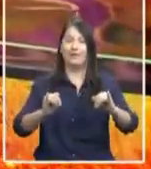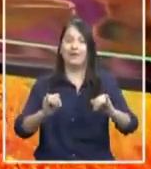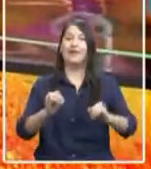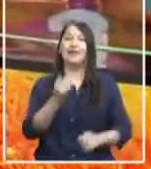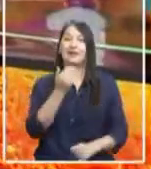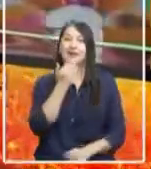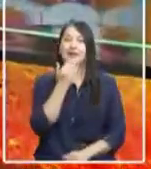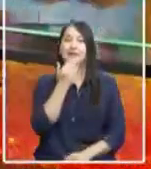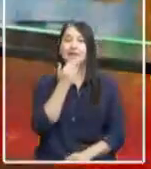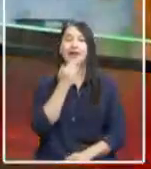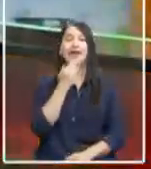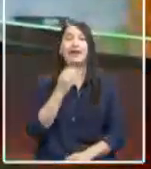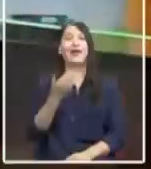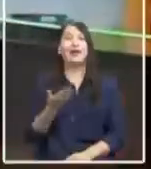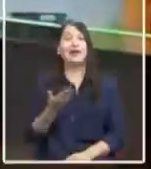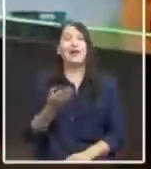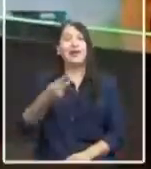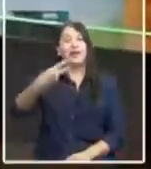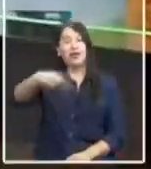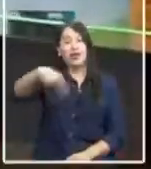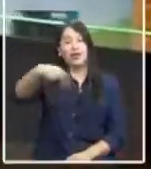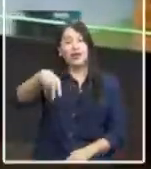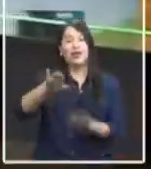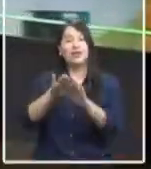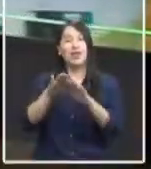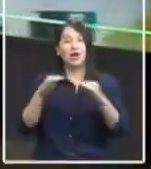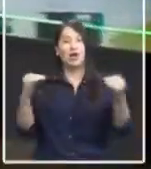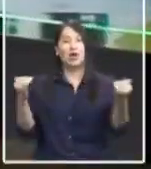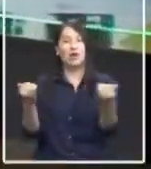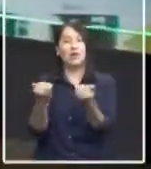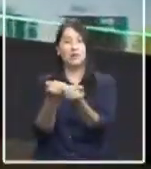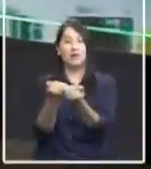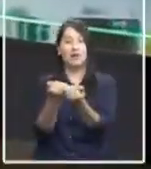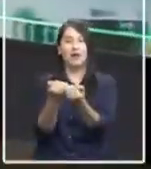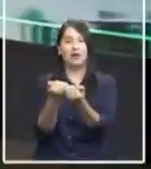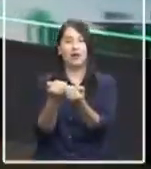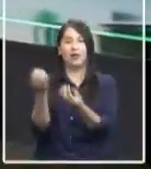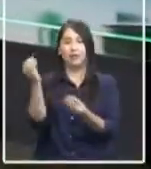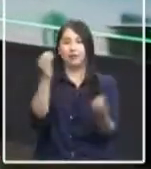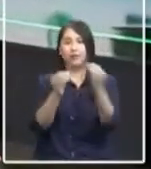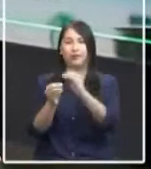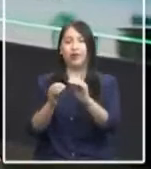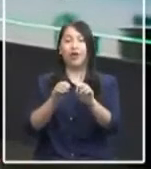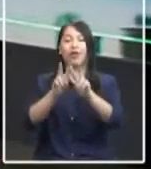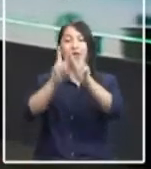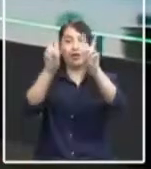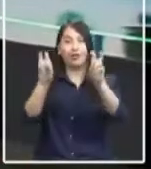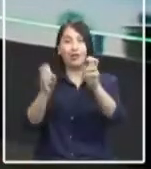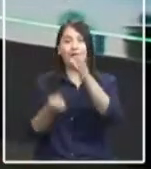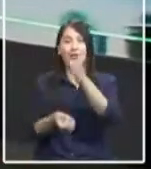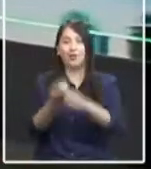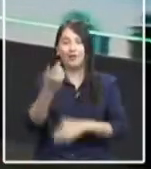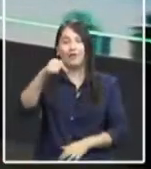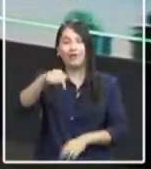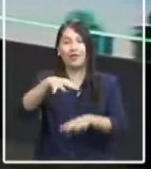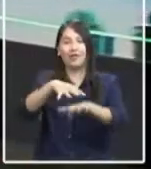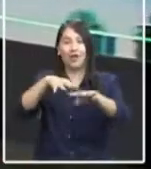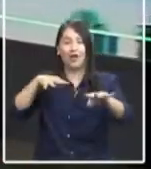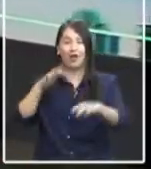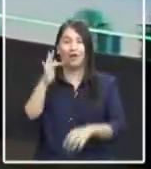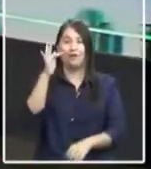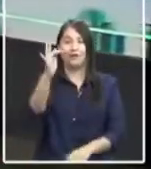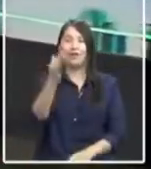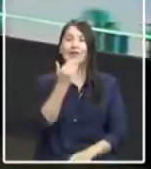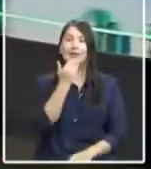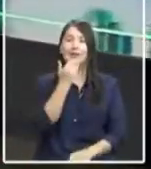CF Noticias, un noticiario muy completo que va a reunir no solo las novedades de este Congreso Futuro, sino que lo más destacado